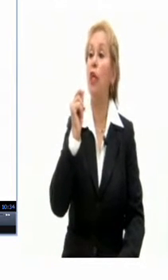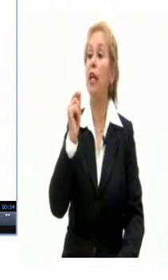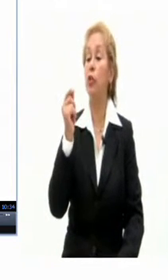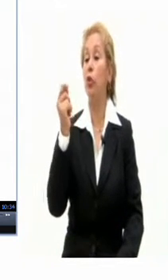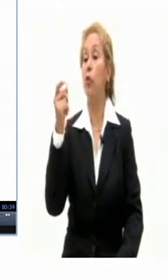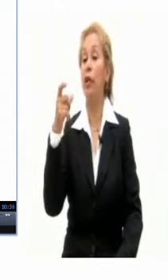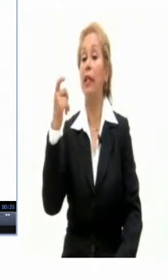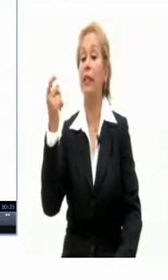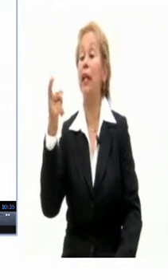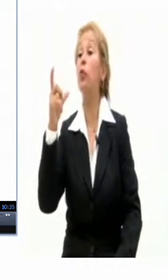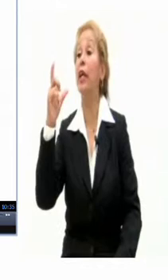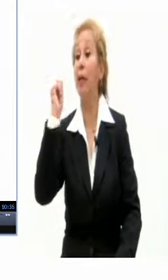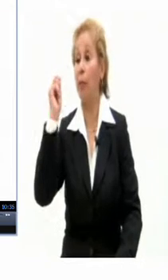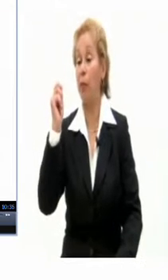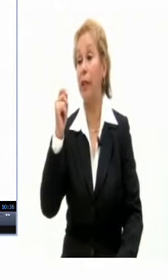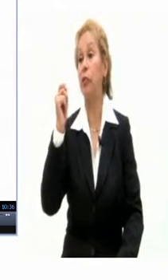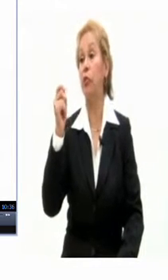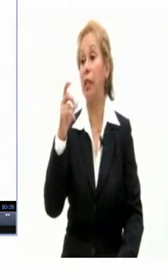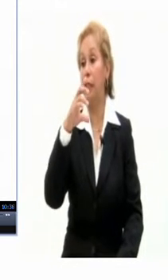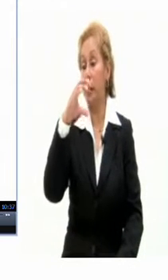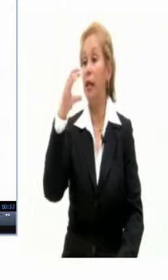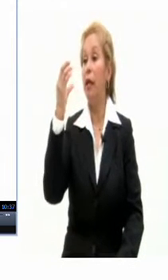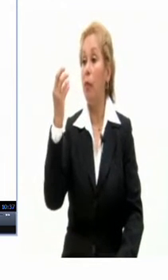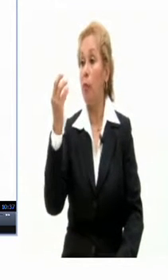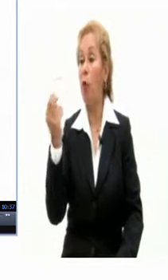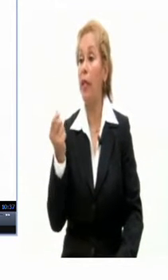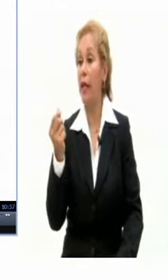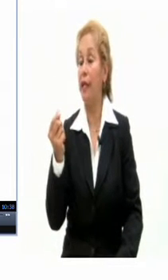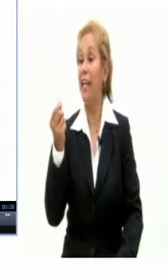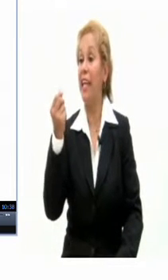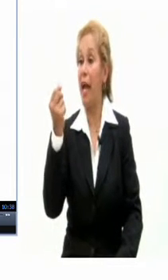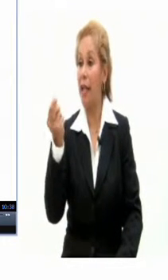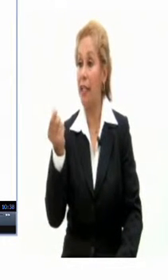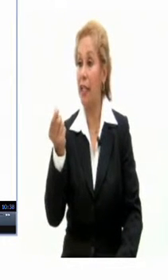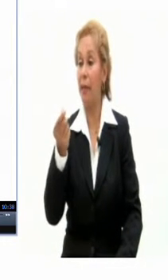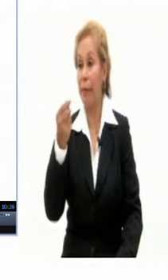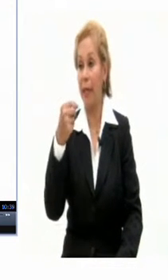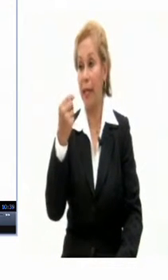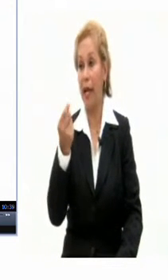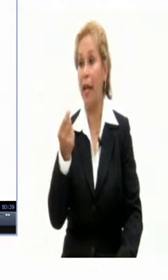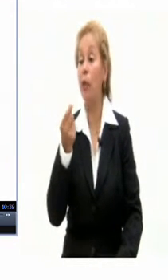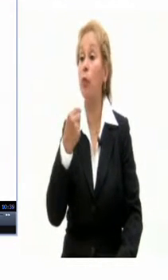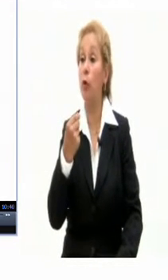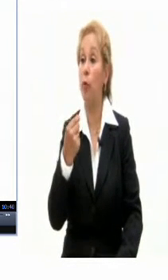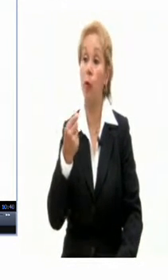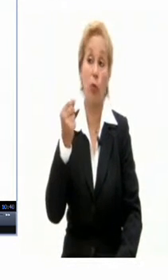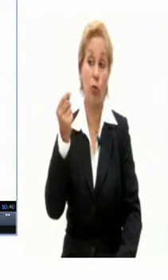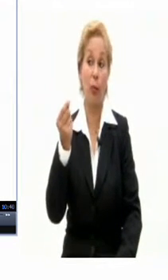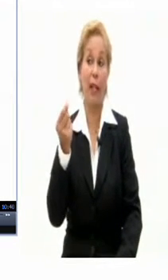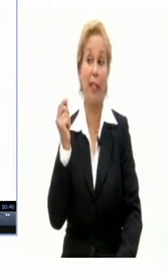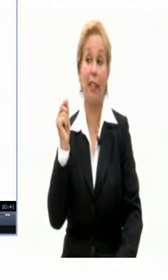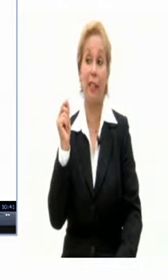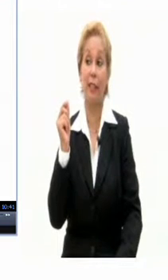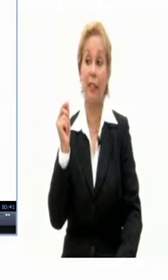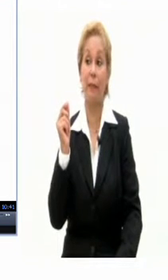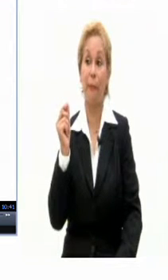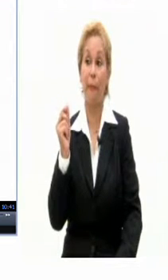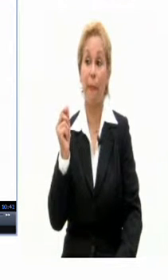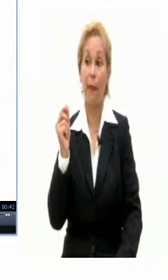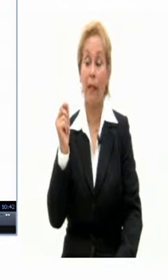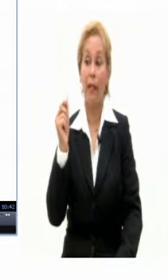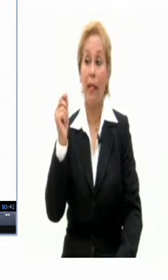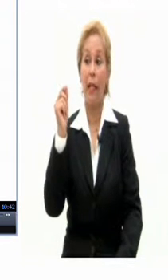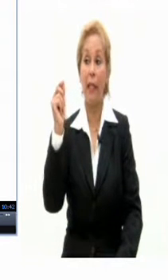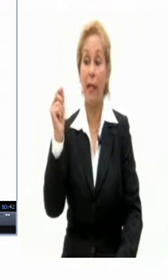en esta tutoría yo les voy a alcanzar un ejemplo para que ustedes puedan guiarse para que hagan lo propio con su plan de